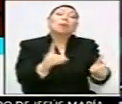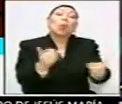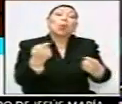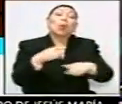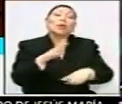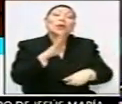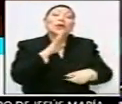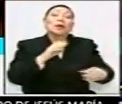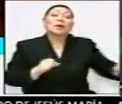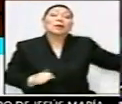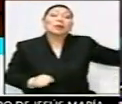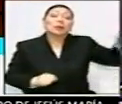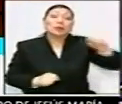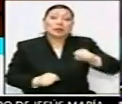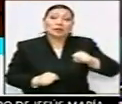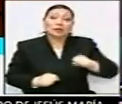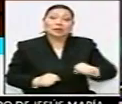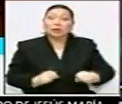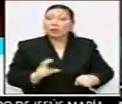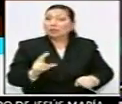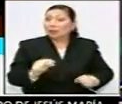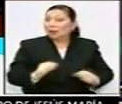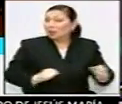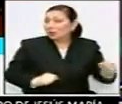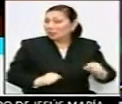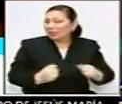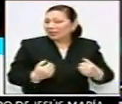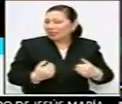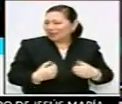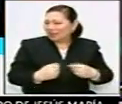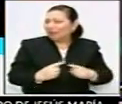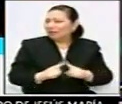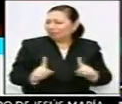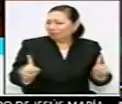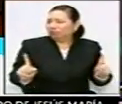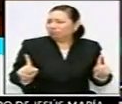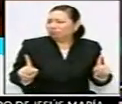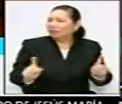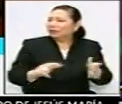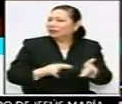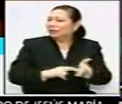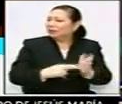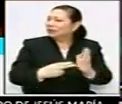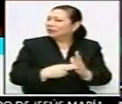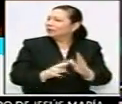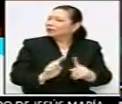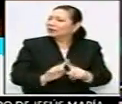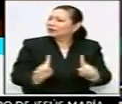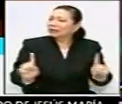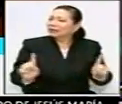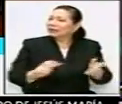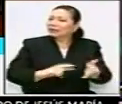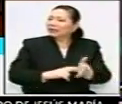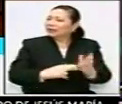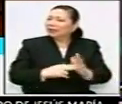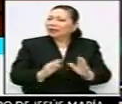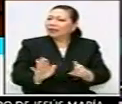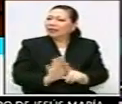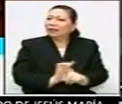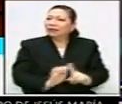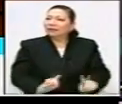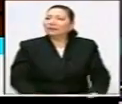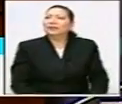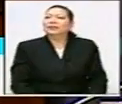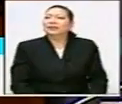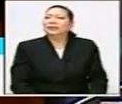comunista, o cuando lo dice un no comunista, tiene un sentido, una connotación, una denotación totalmente